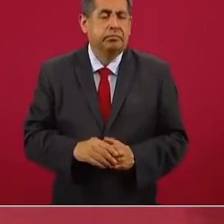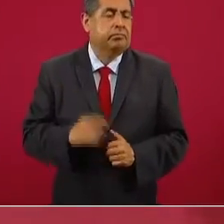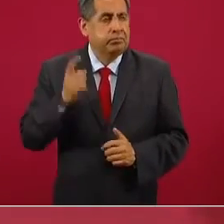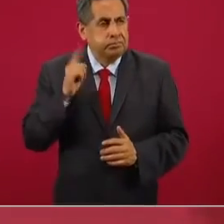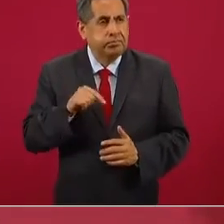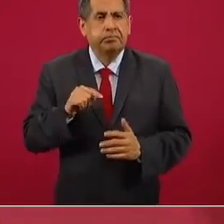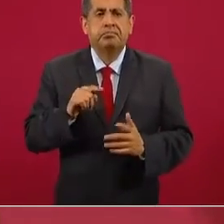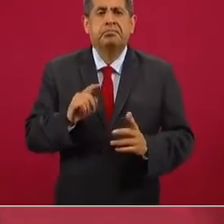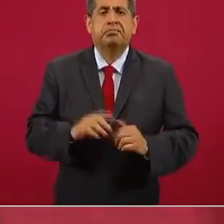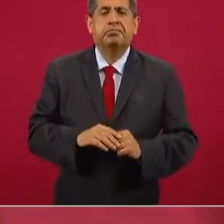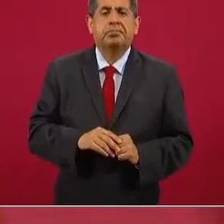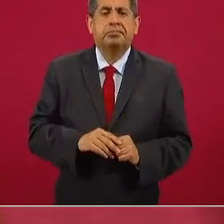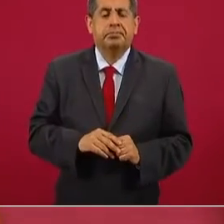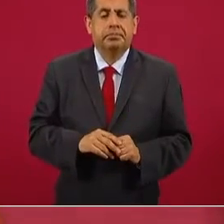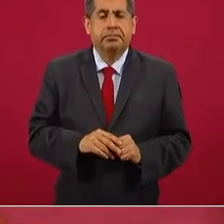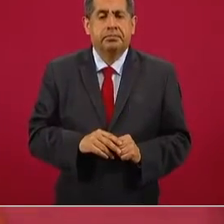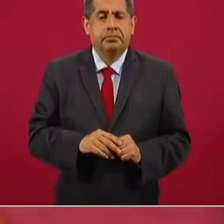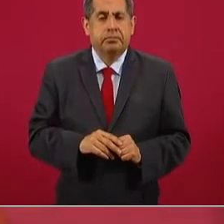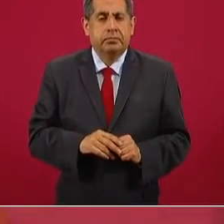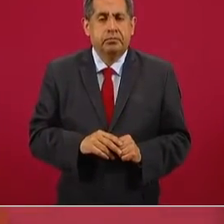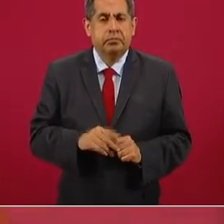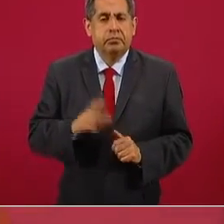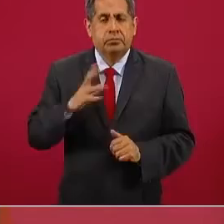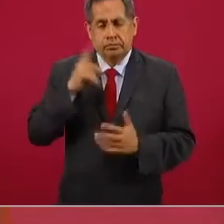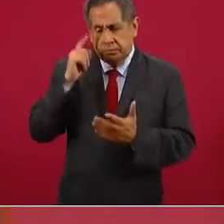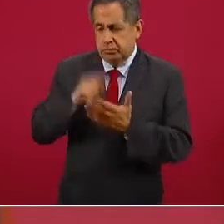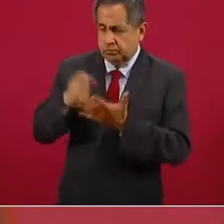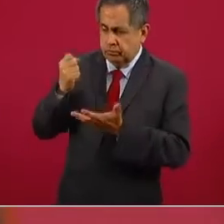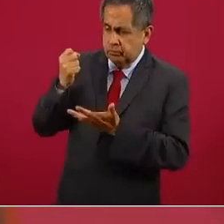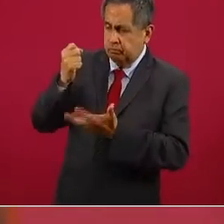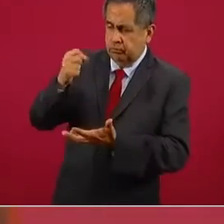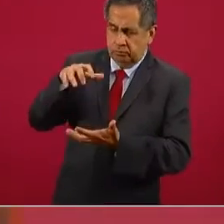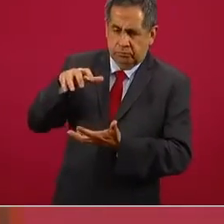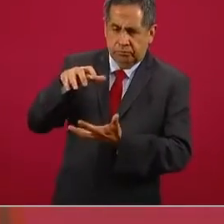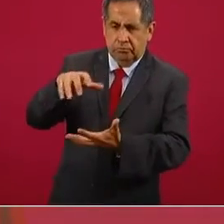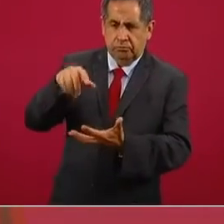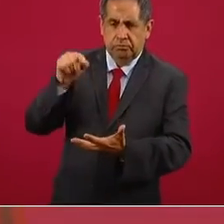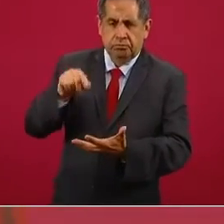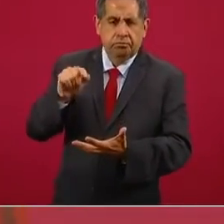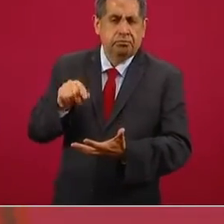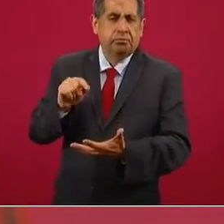Creo que se hizo un presupuesto,